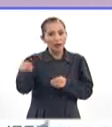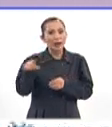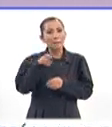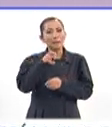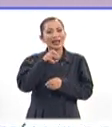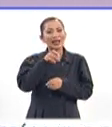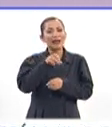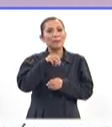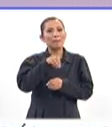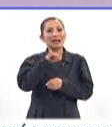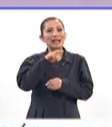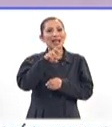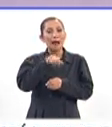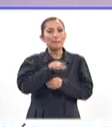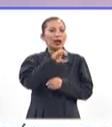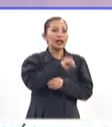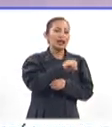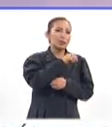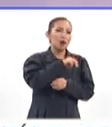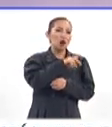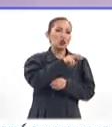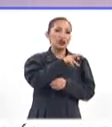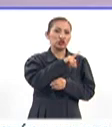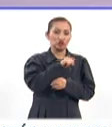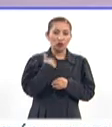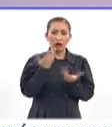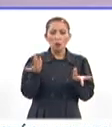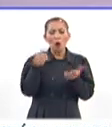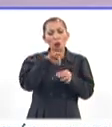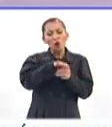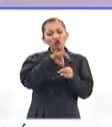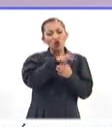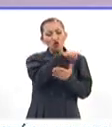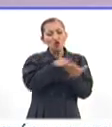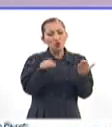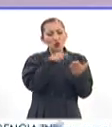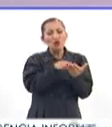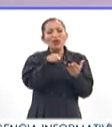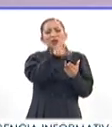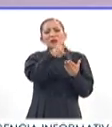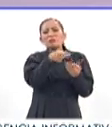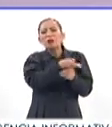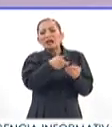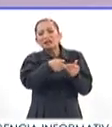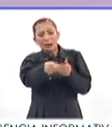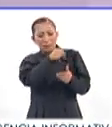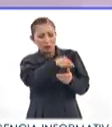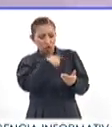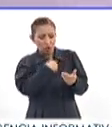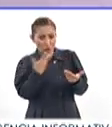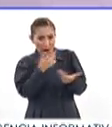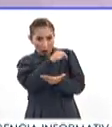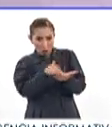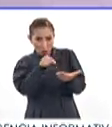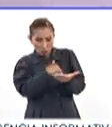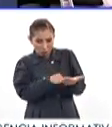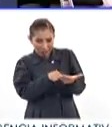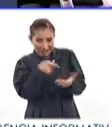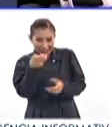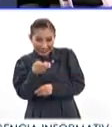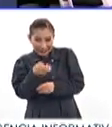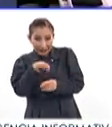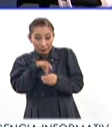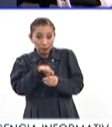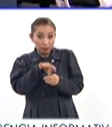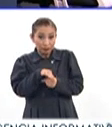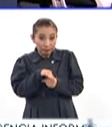Alarcón, sobre pues el voto nulo, la importancia, las repercusiones, si es un